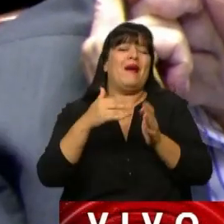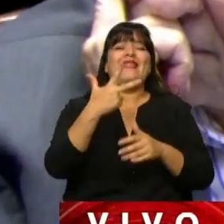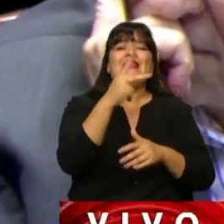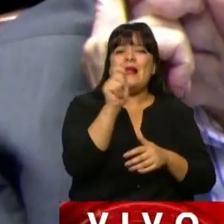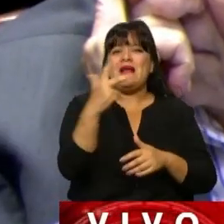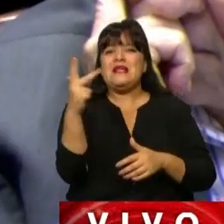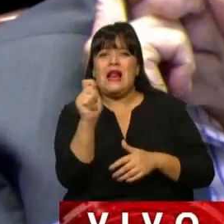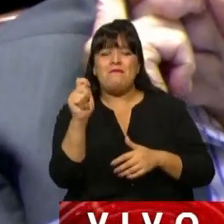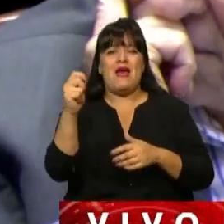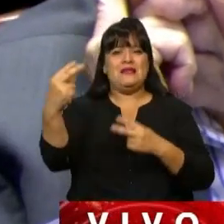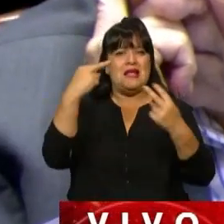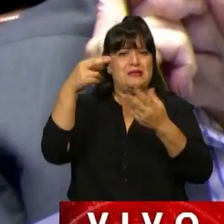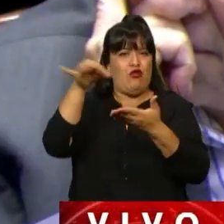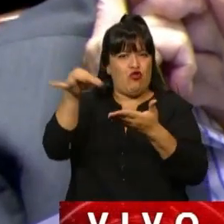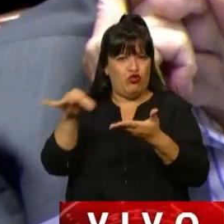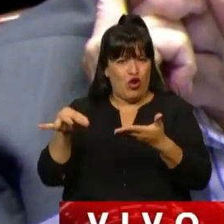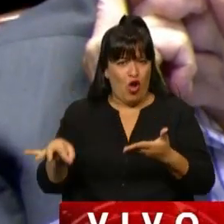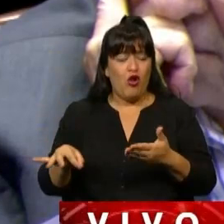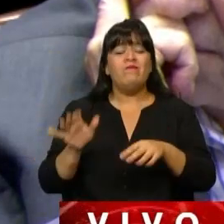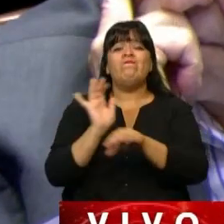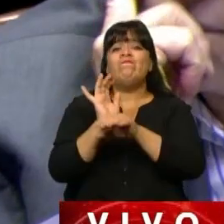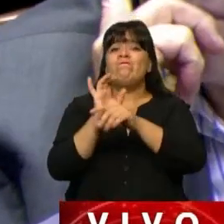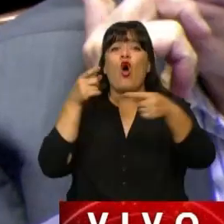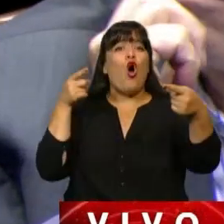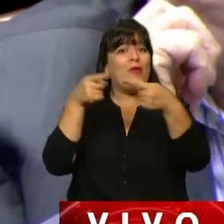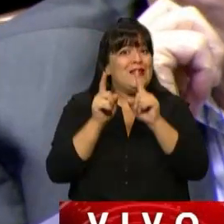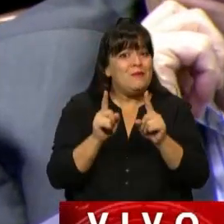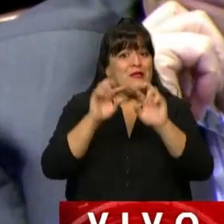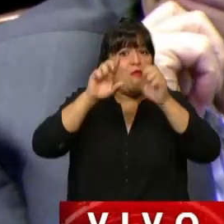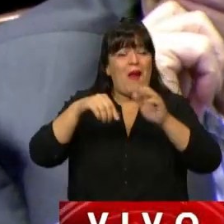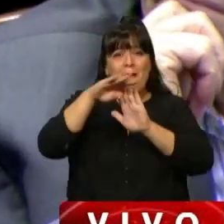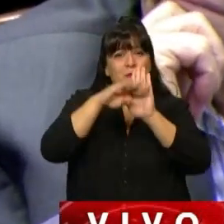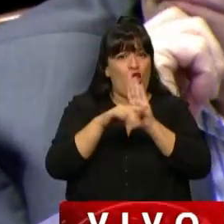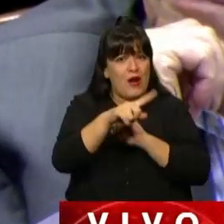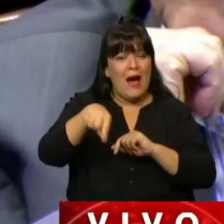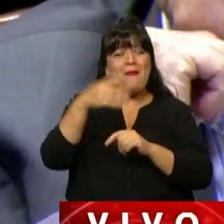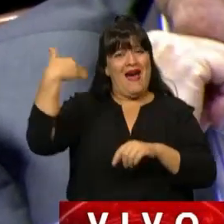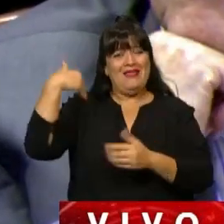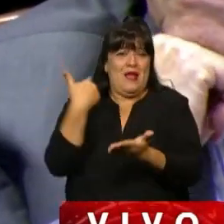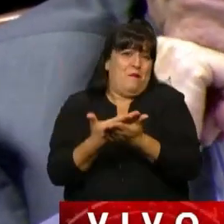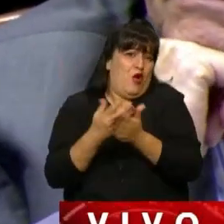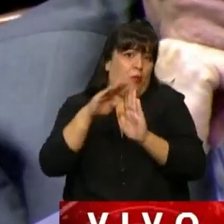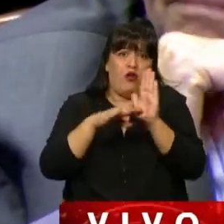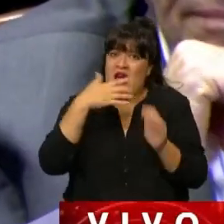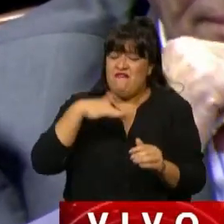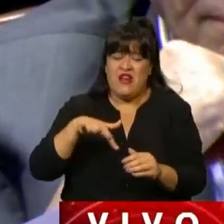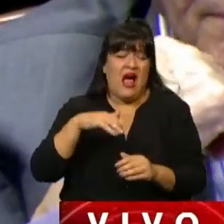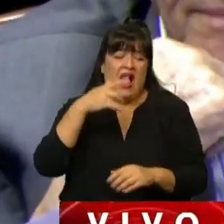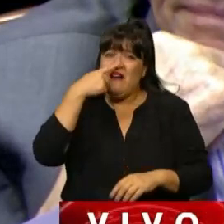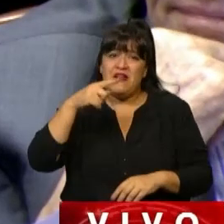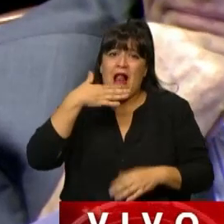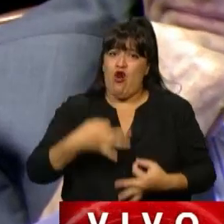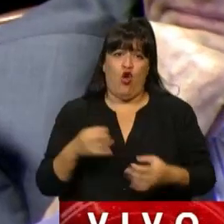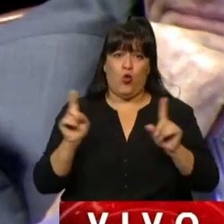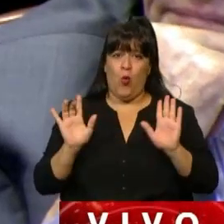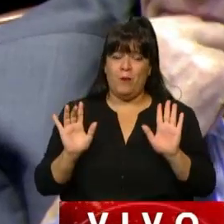trimestrales. En definitiva, los objetivos que ese programa se había propuesto no se cumplieron.